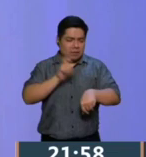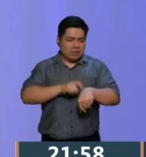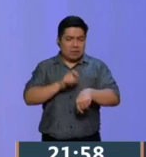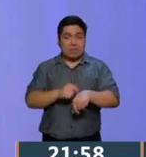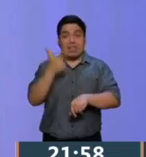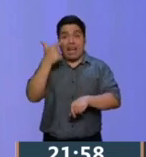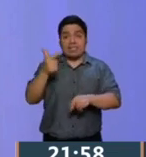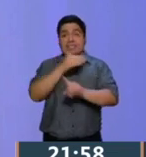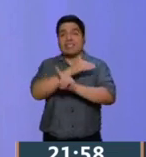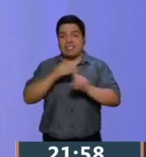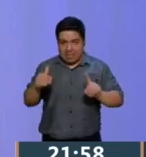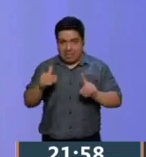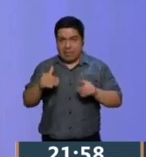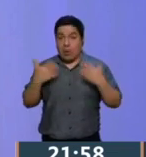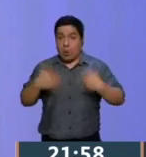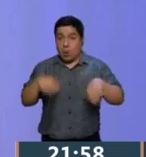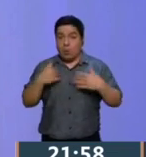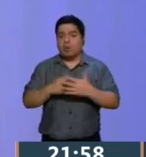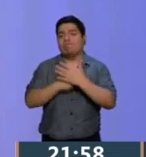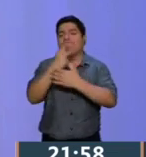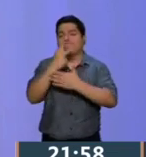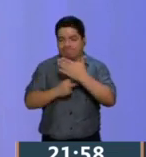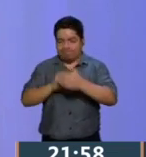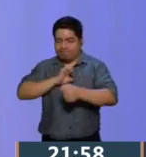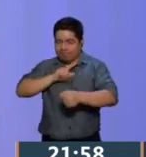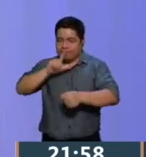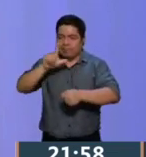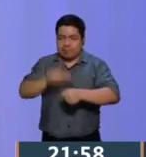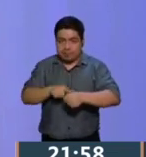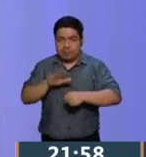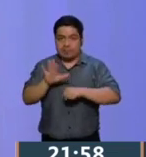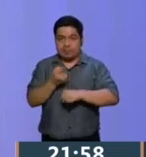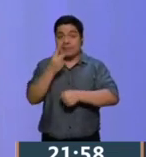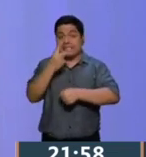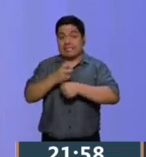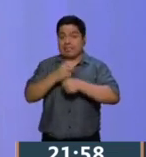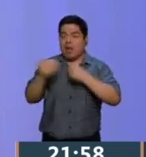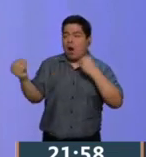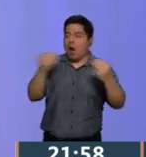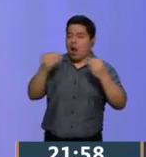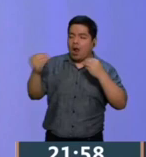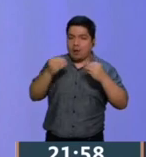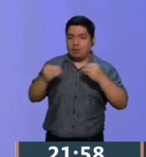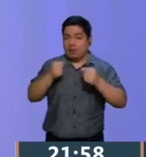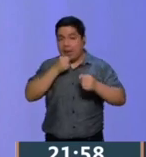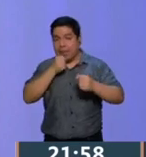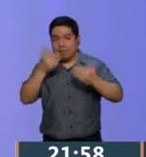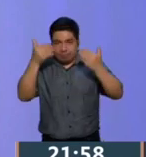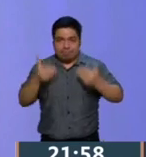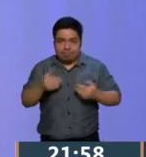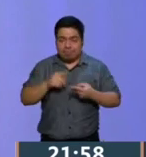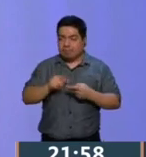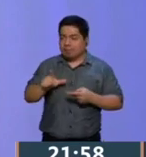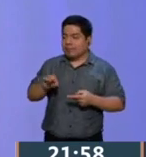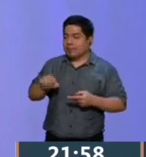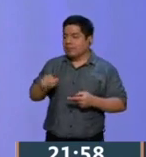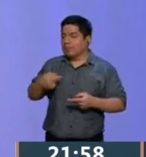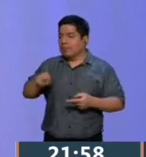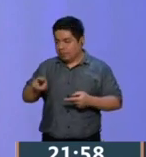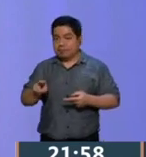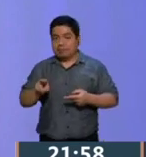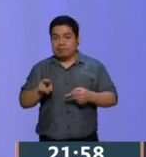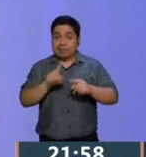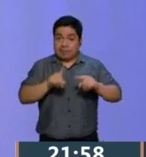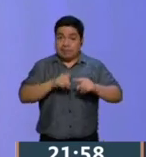las 7:30. Vamos a tener un programa, una transmisión especial por el segundo debate chilango. Vamos a estar conduciendo un servidor y Luisa Cantú. Vamos a